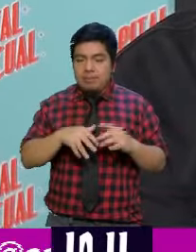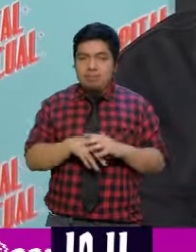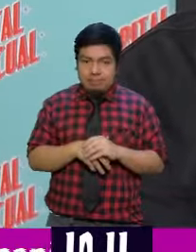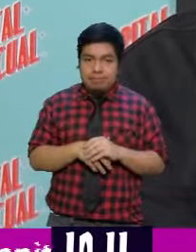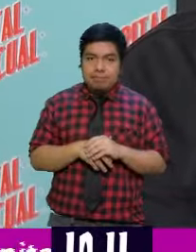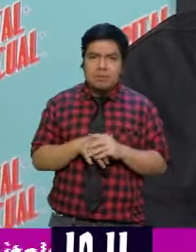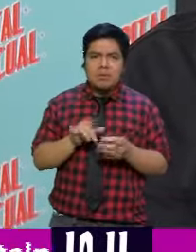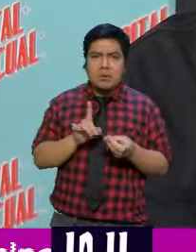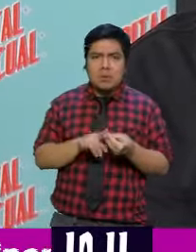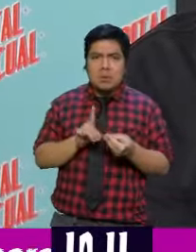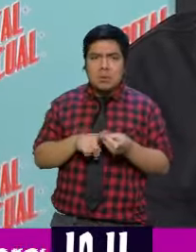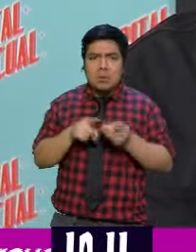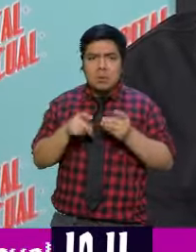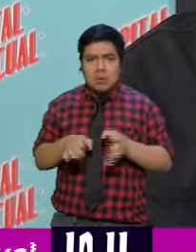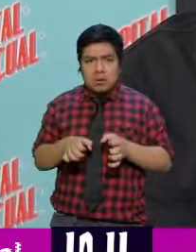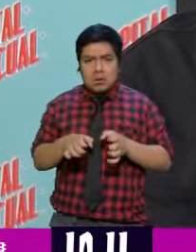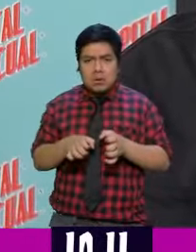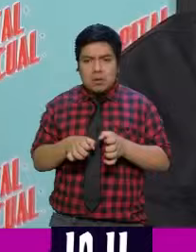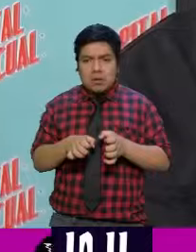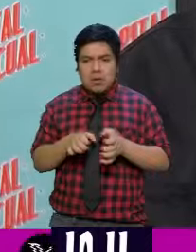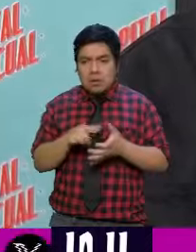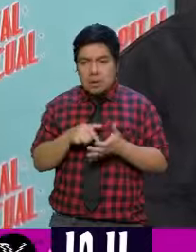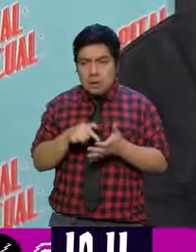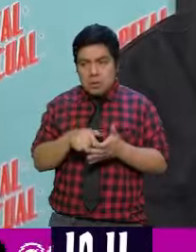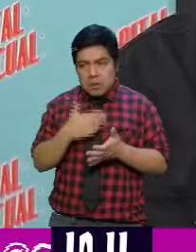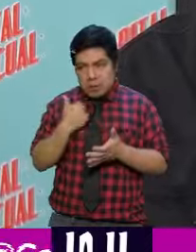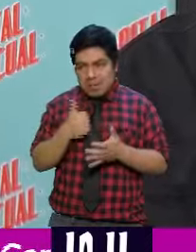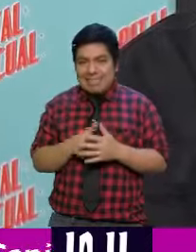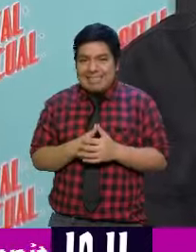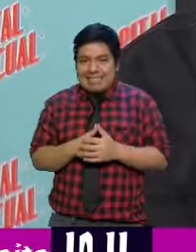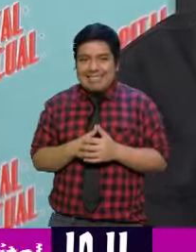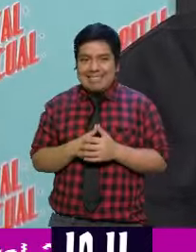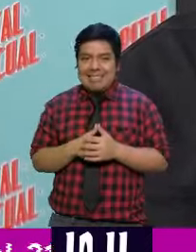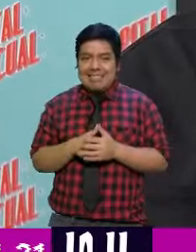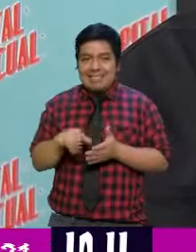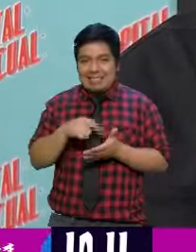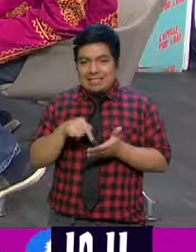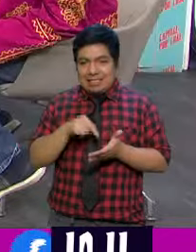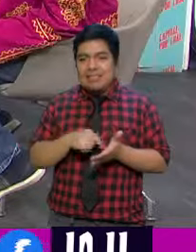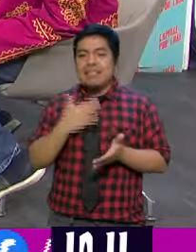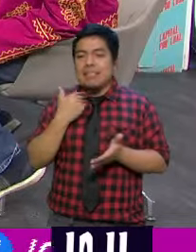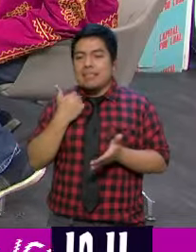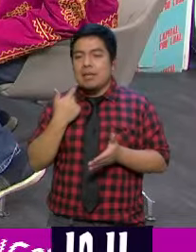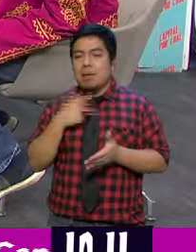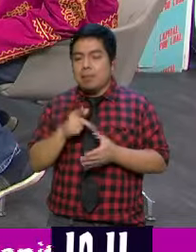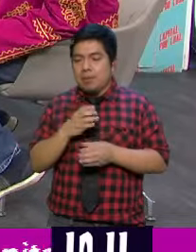Que está en dónde, que no tiene lugar. No tiene lugar, pero tiene acervo.